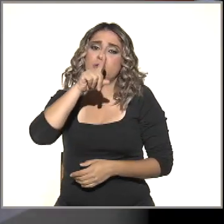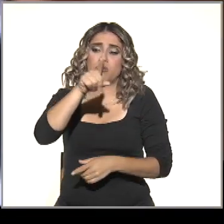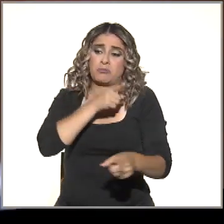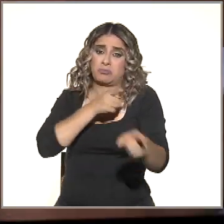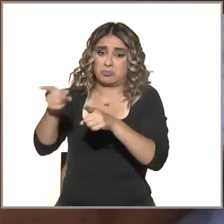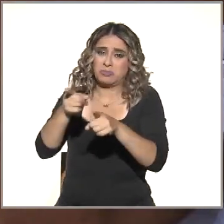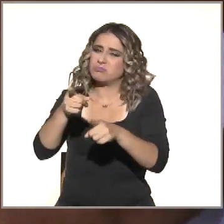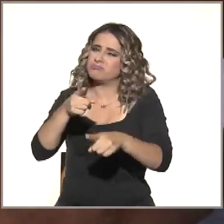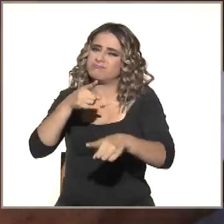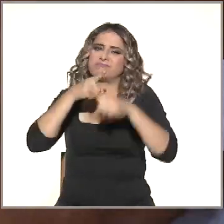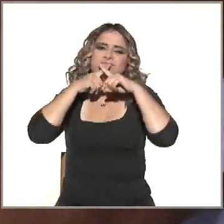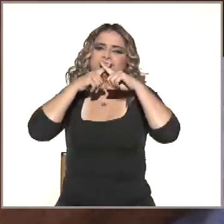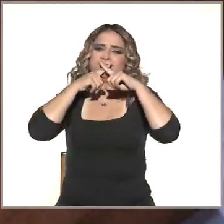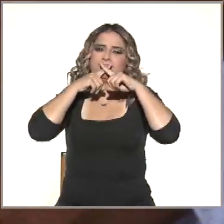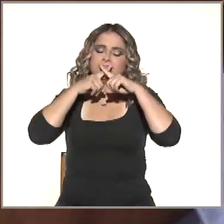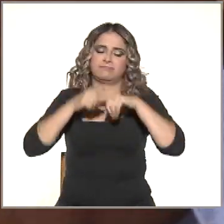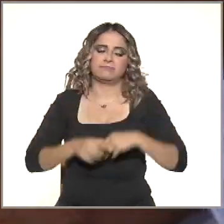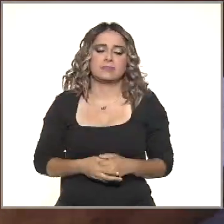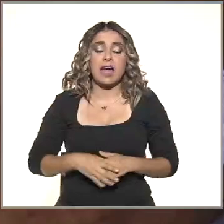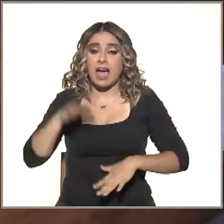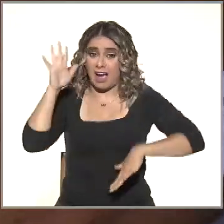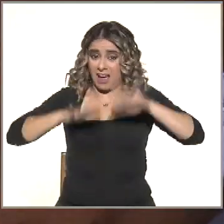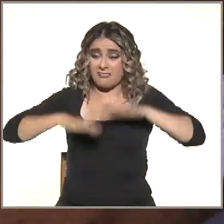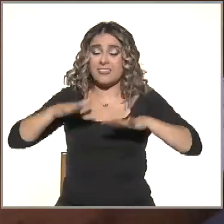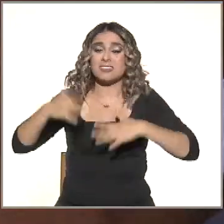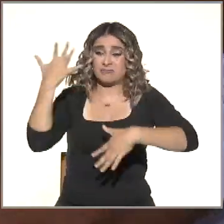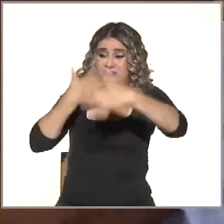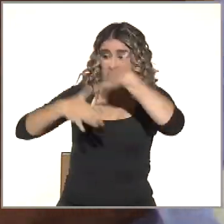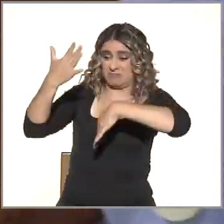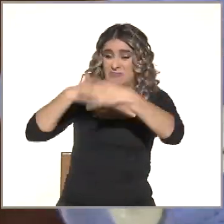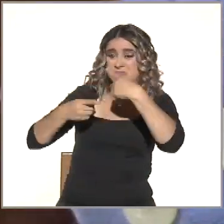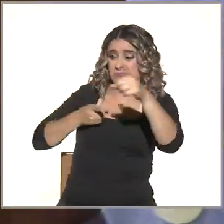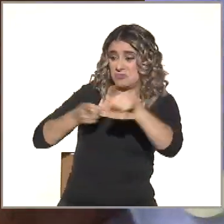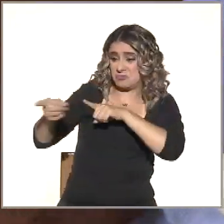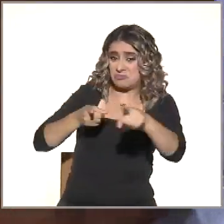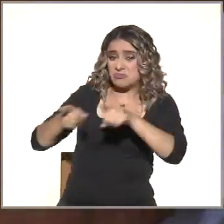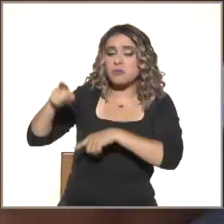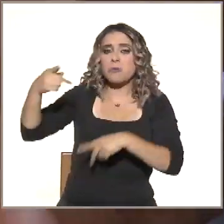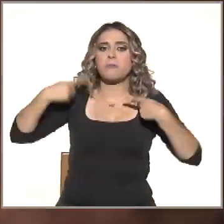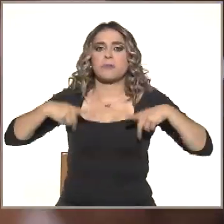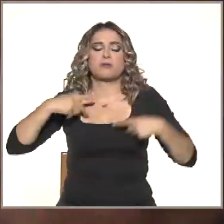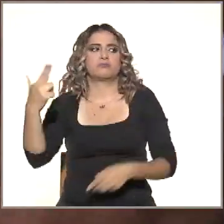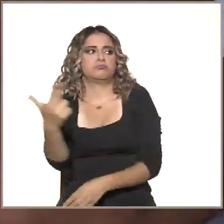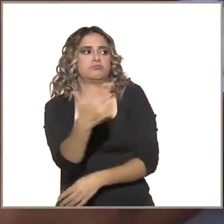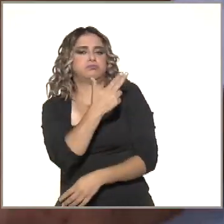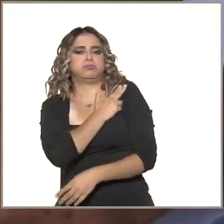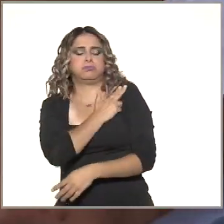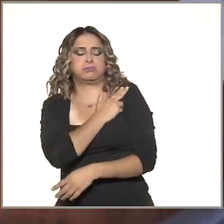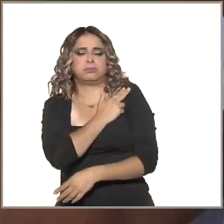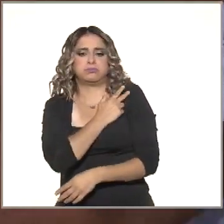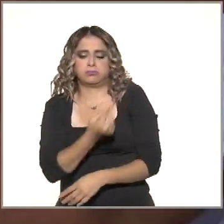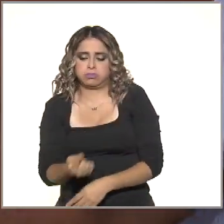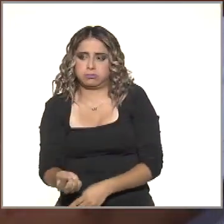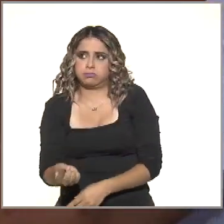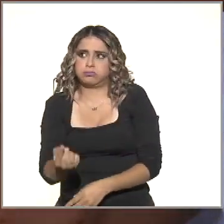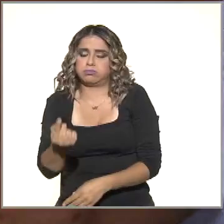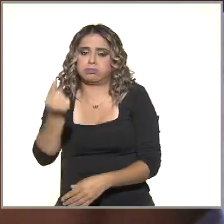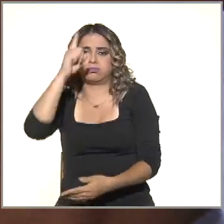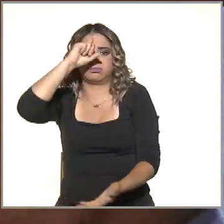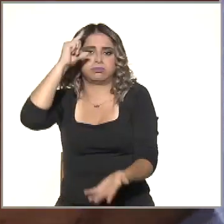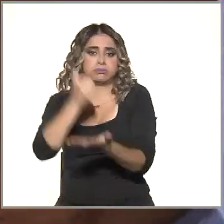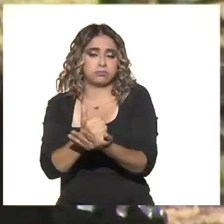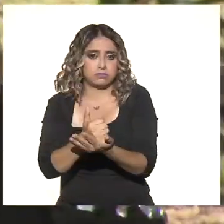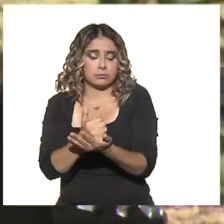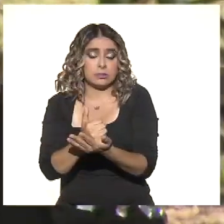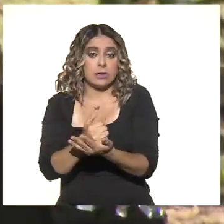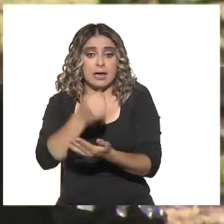cerrada. Hay palabras capaces de marcar a una persona para toda la vida. Sin darnos